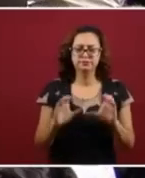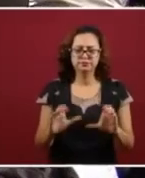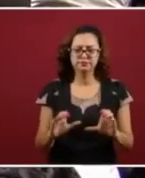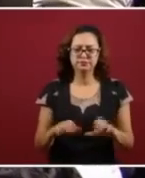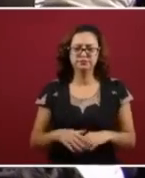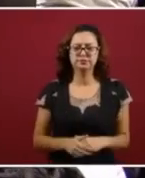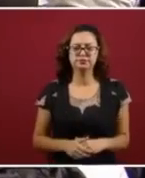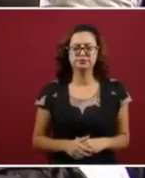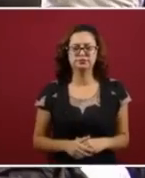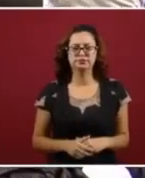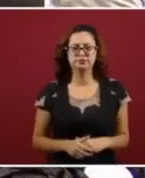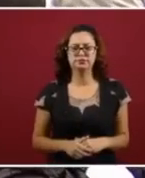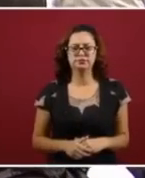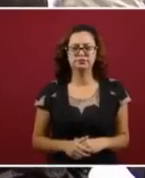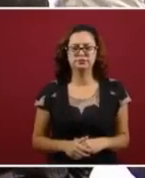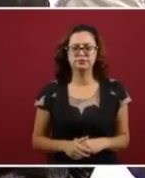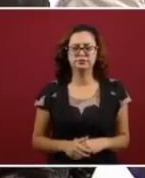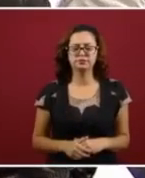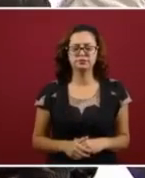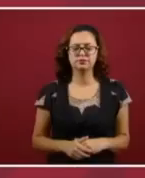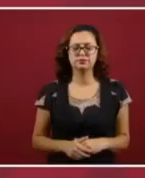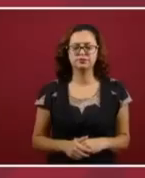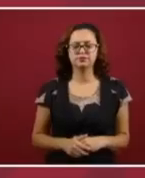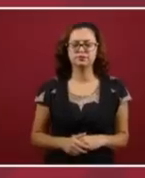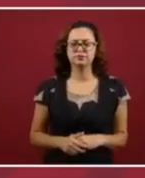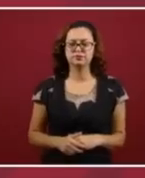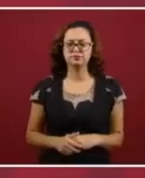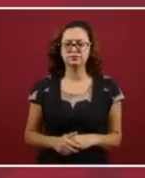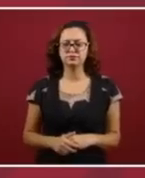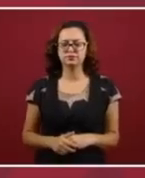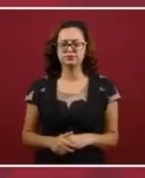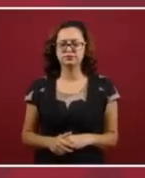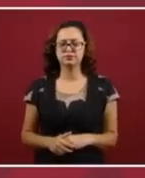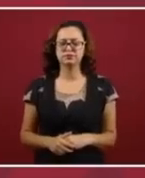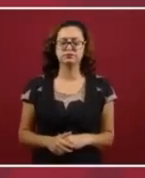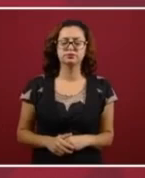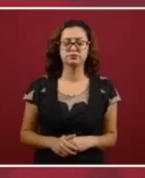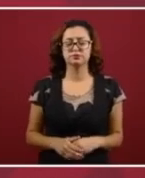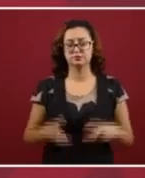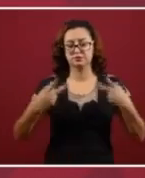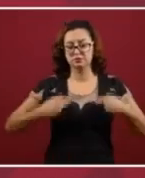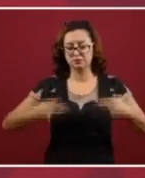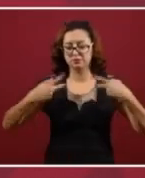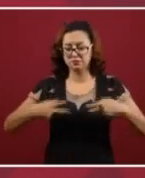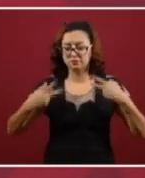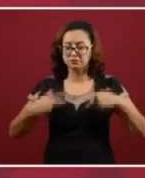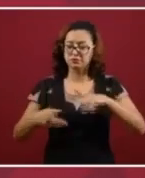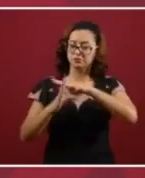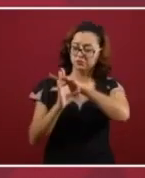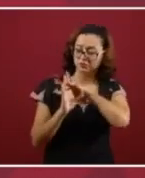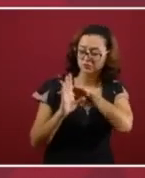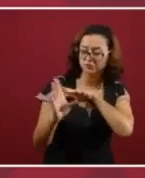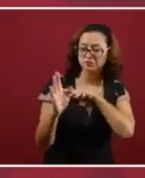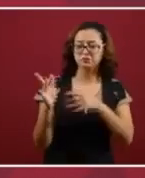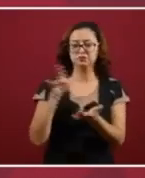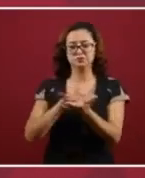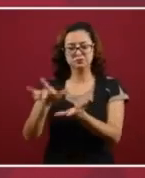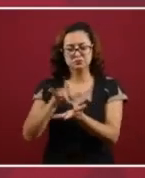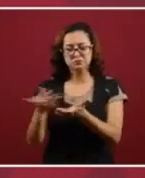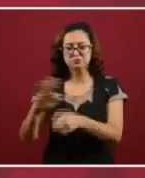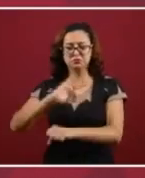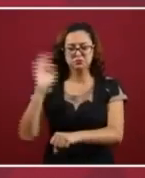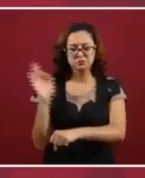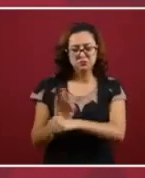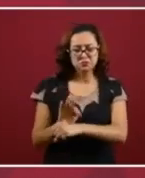Si los migrantes están protegidos, apoyados, respaldados,